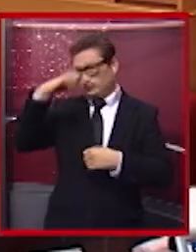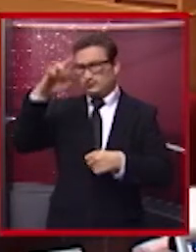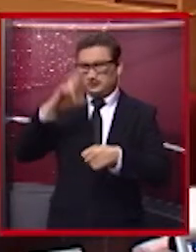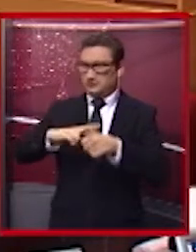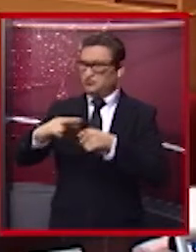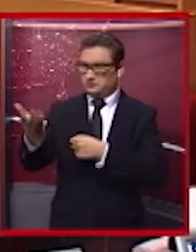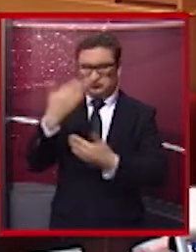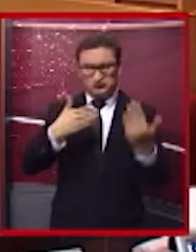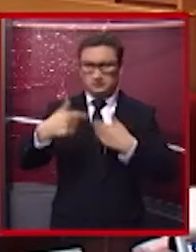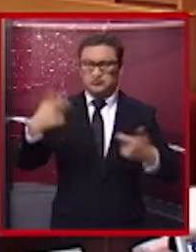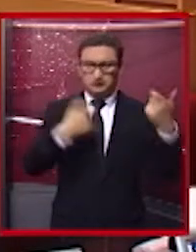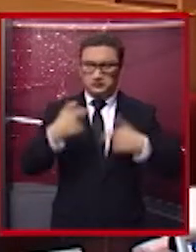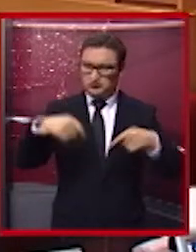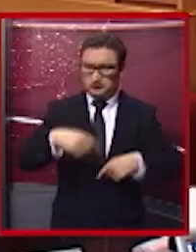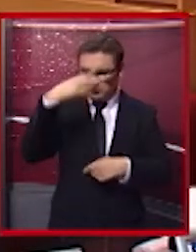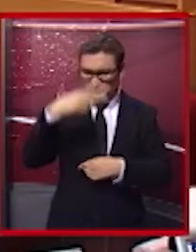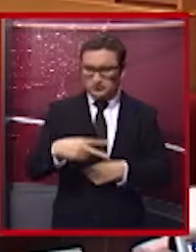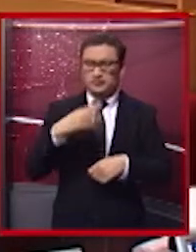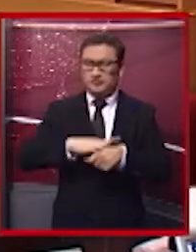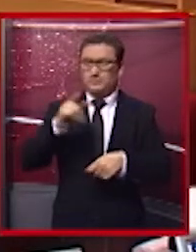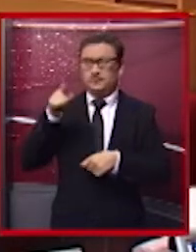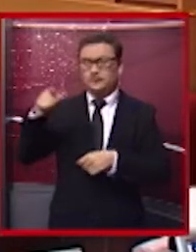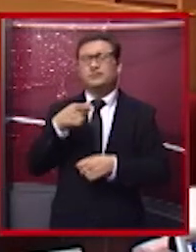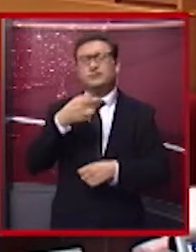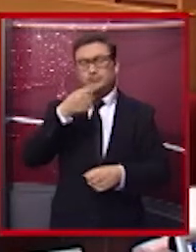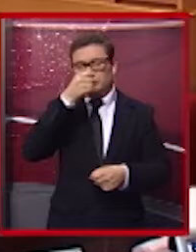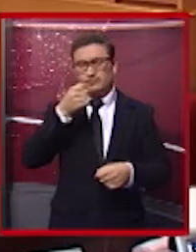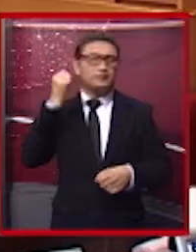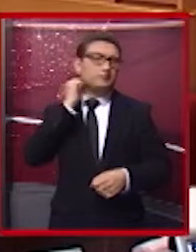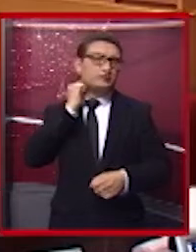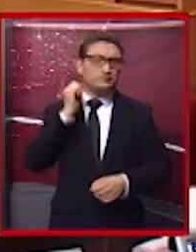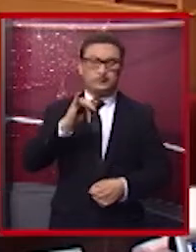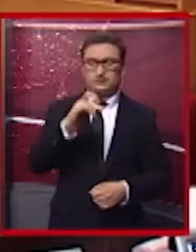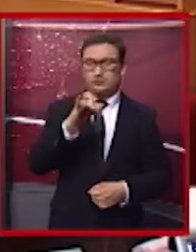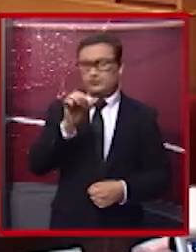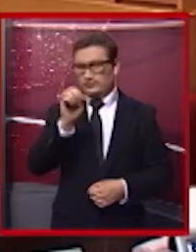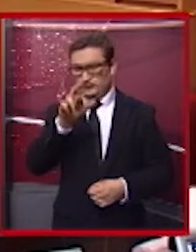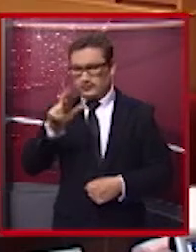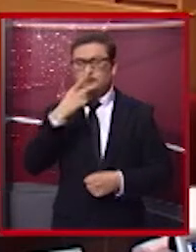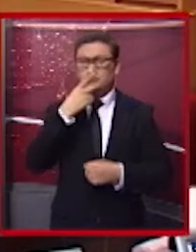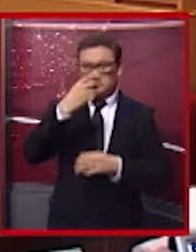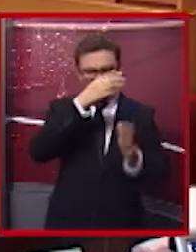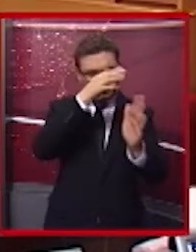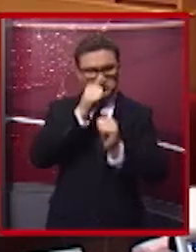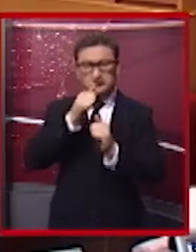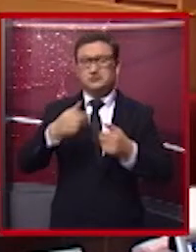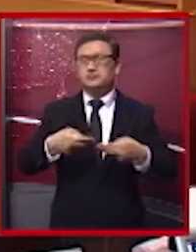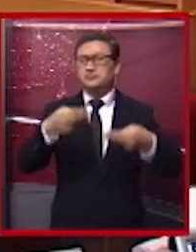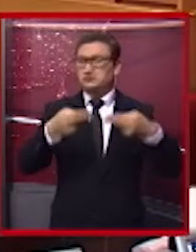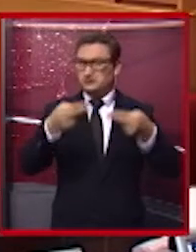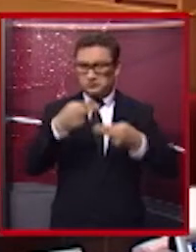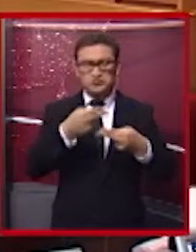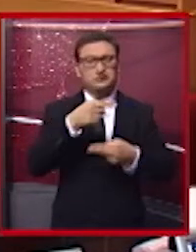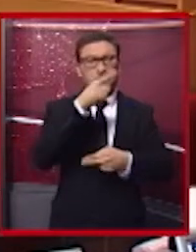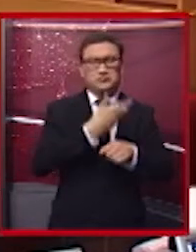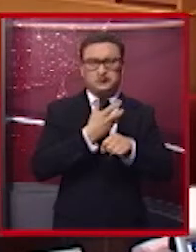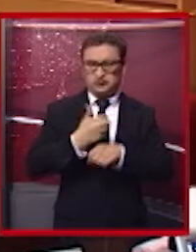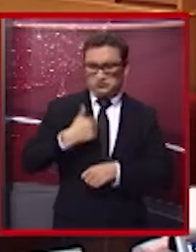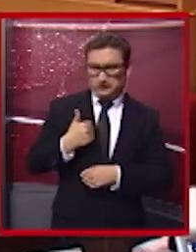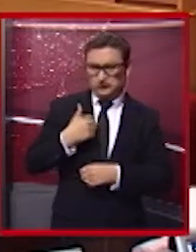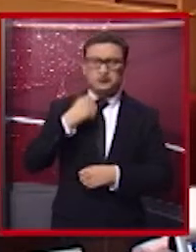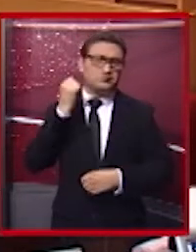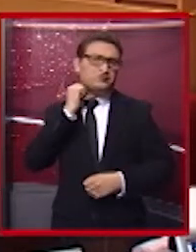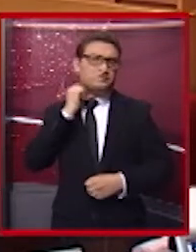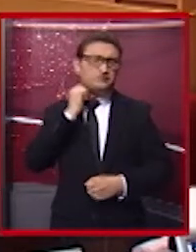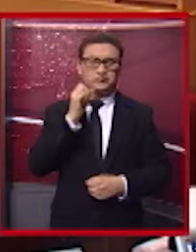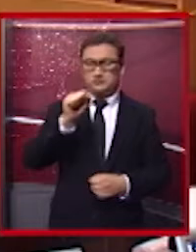lo que señaló Emilio Álvarez y Casa. Al tocar lo relacionado a las negociaciones del tratado comercial con Estados Unidos y Canadá, el senador Rogelio Zamora se